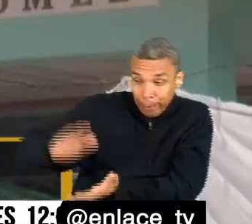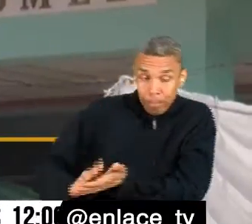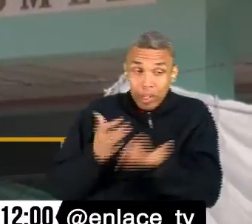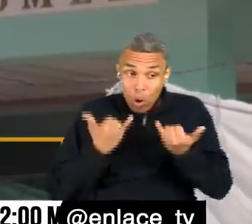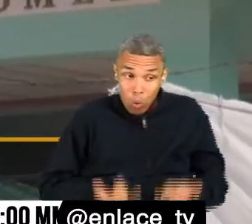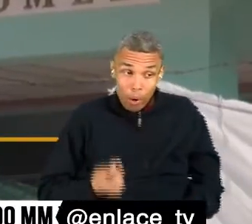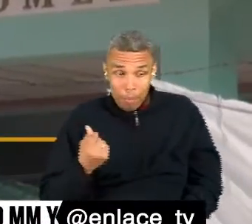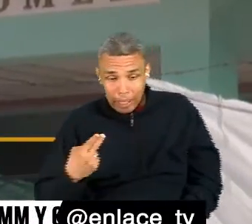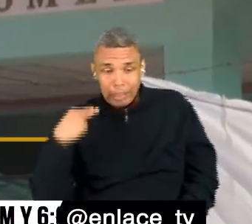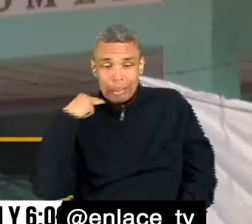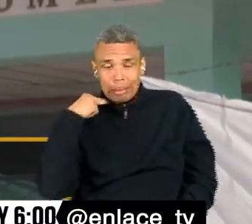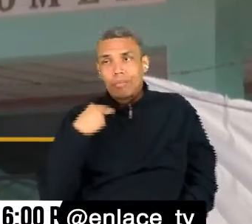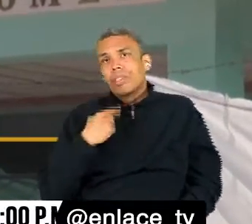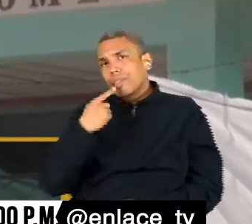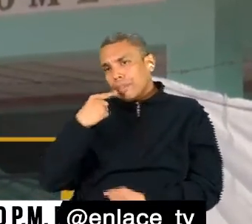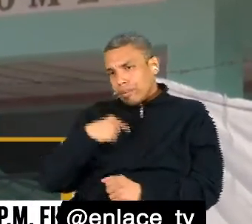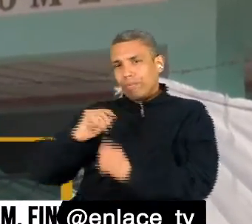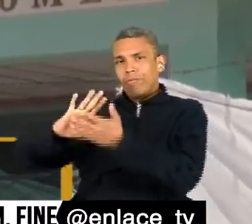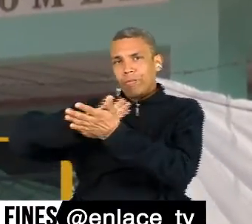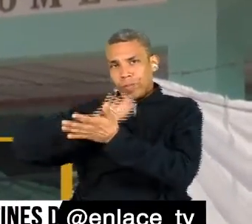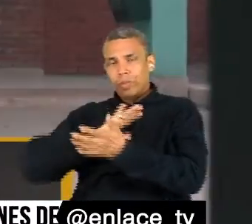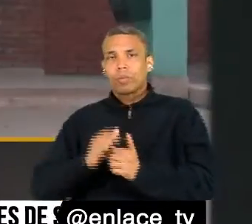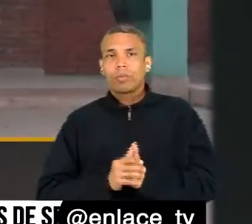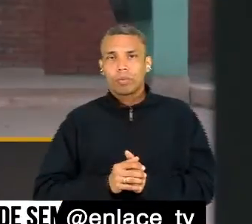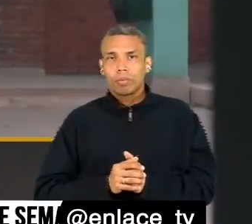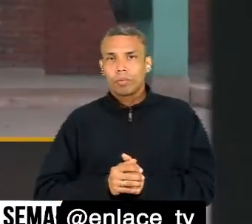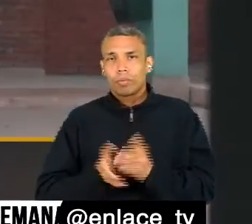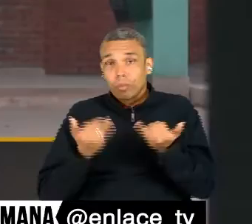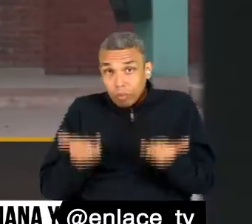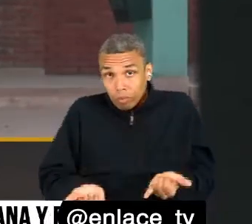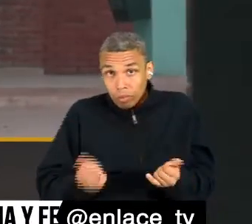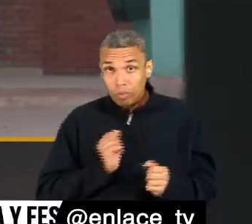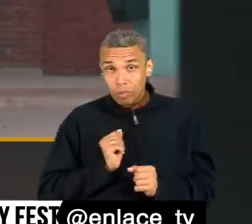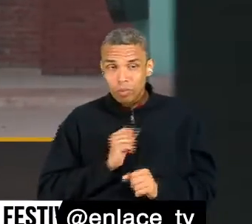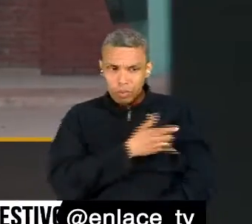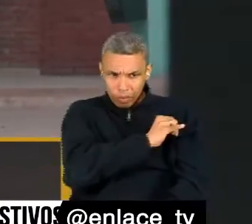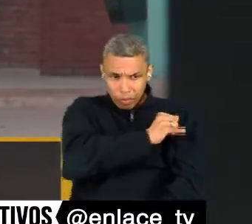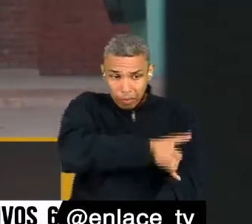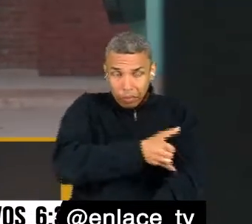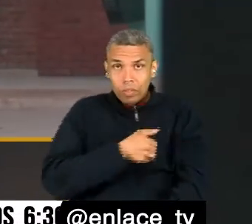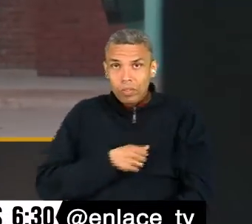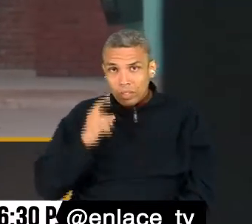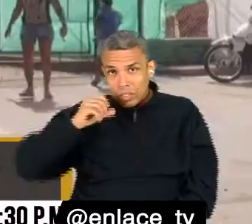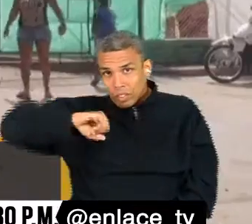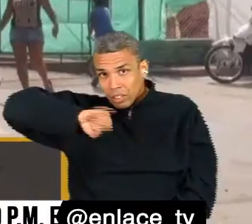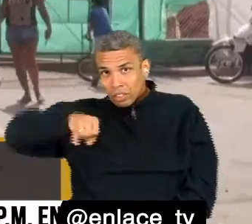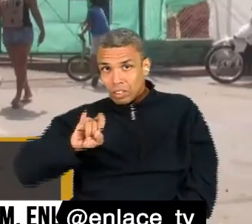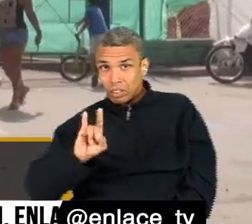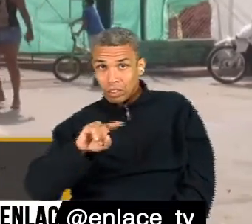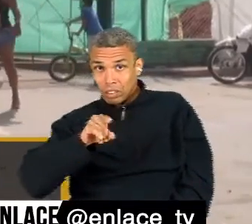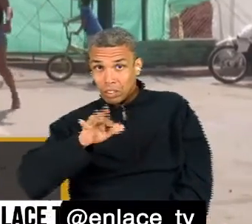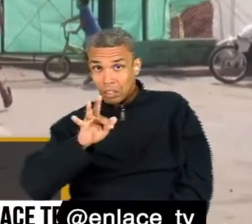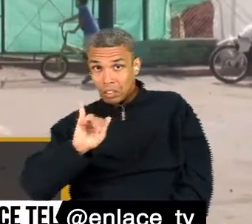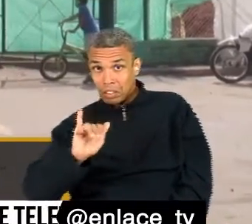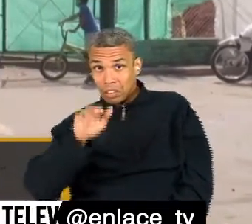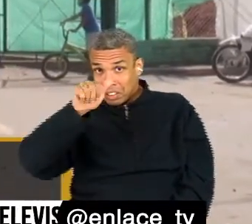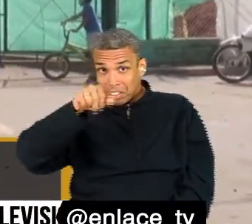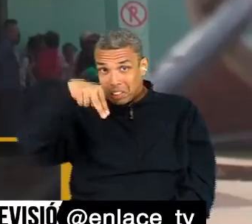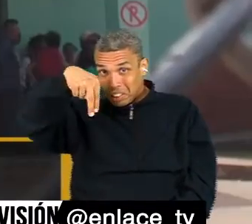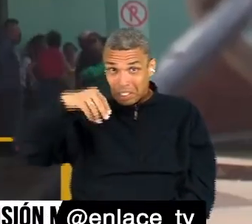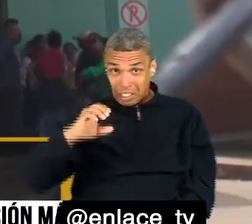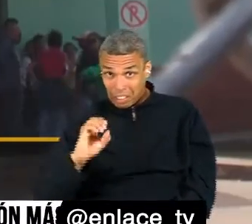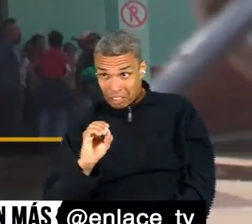El presidente del Sindicato Nacional de Trabajadores de Salud de Hospitales de Antioquia, Justiniano Mena, dijo que no se tienen incentivos